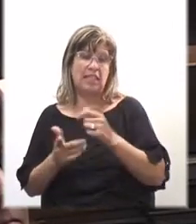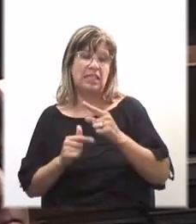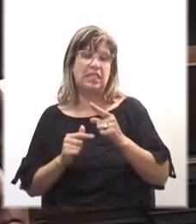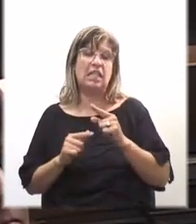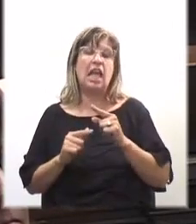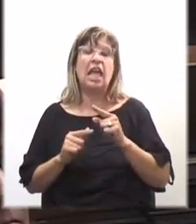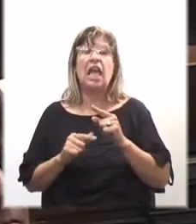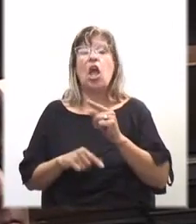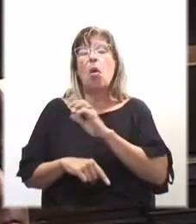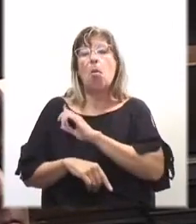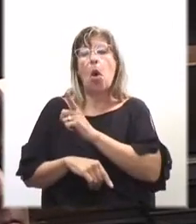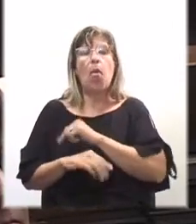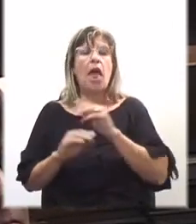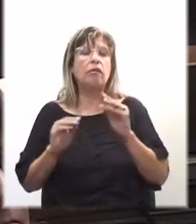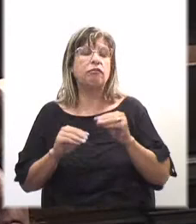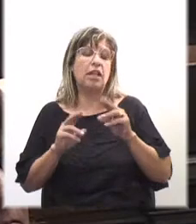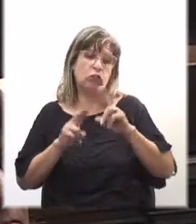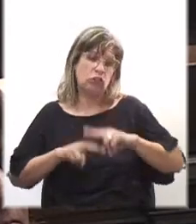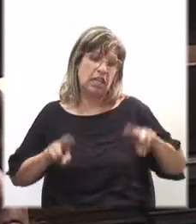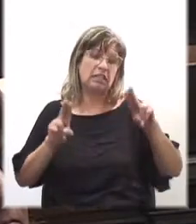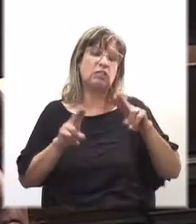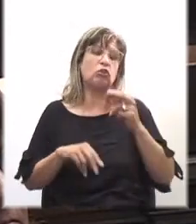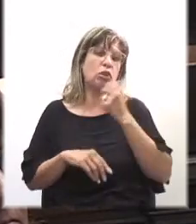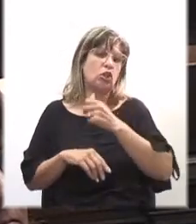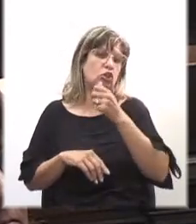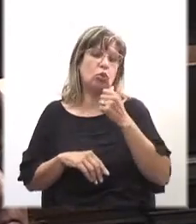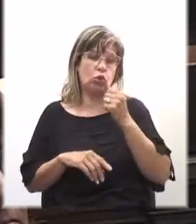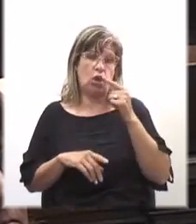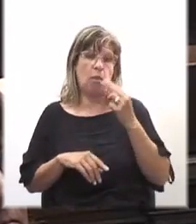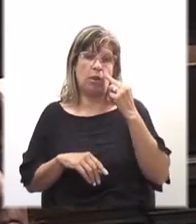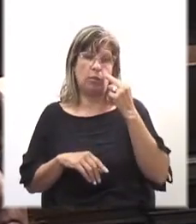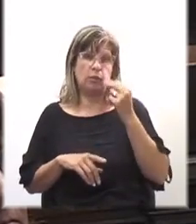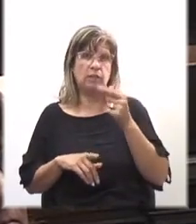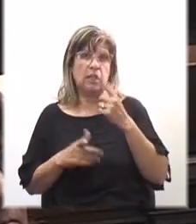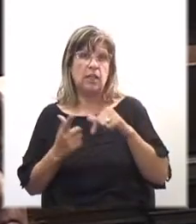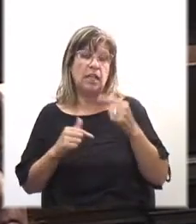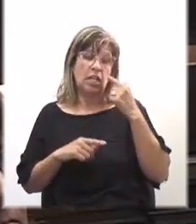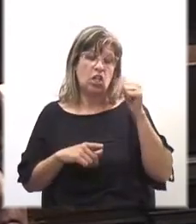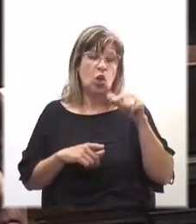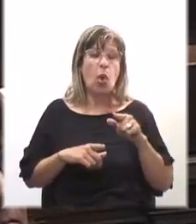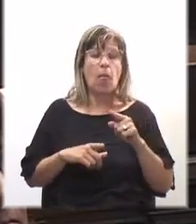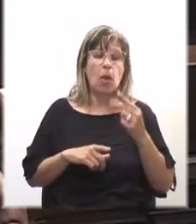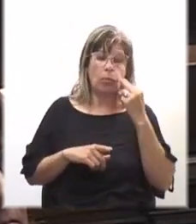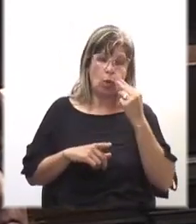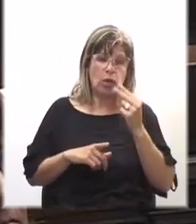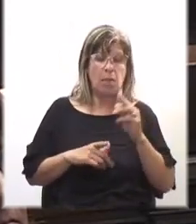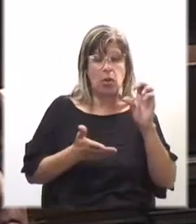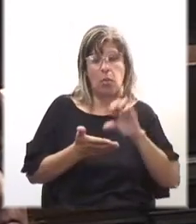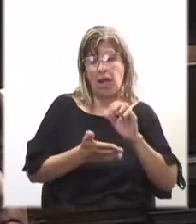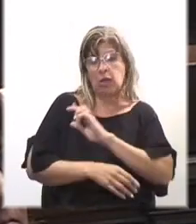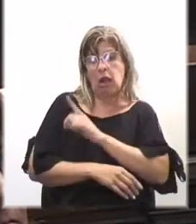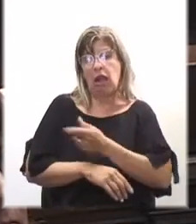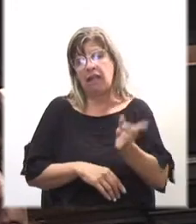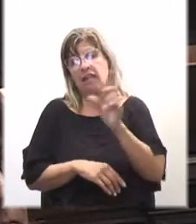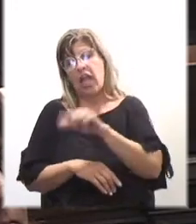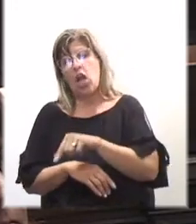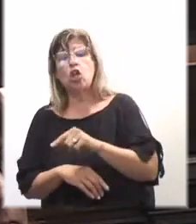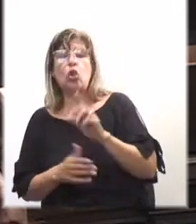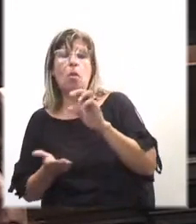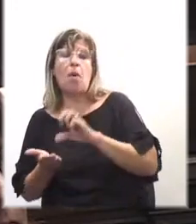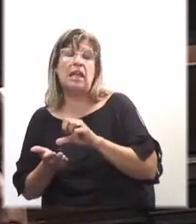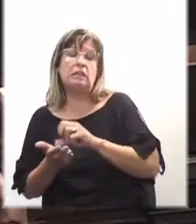poderosos, las Naciones Unidas resolvía el conflicto. Y cuando el conflicto era entre un país poderoso y un país débil, intervenían las Naciones Unidas